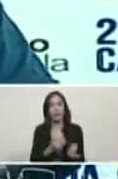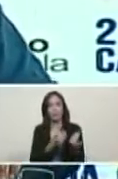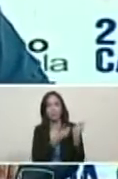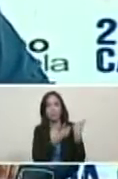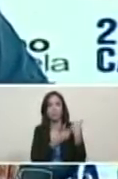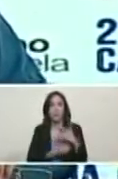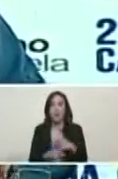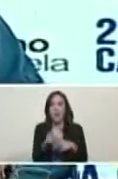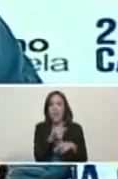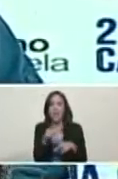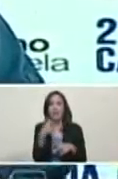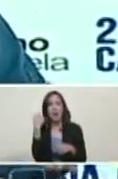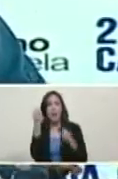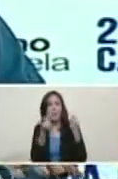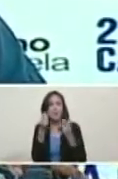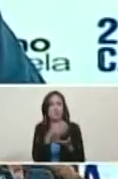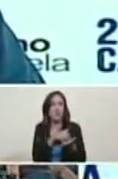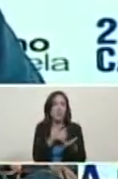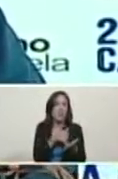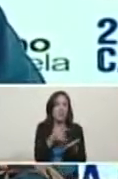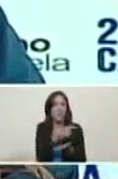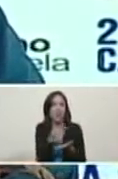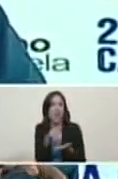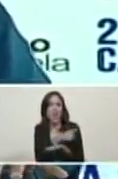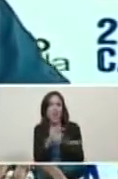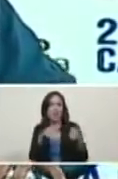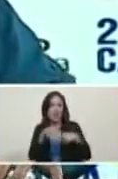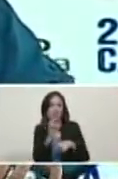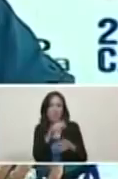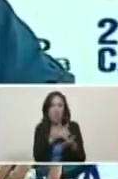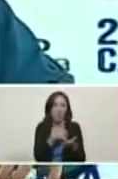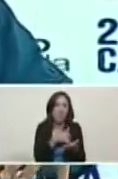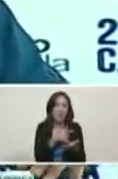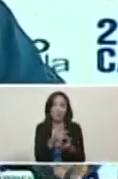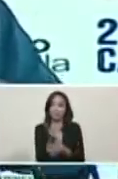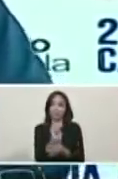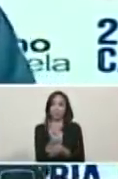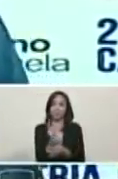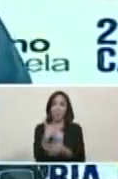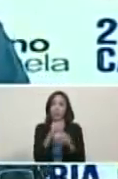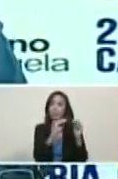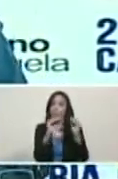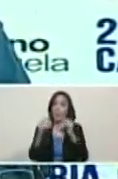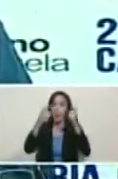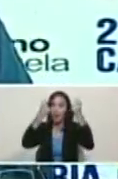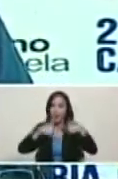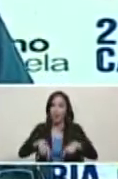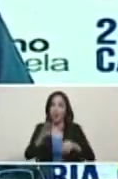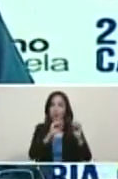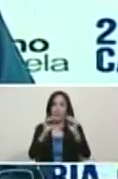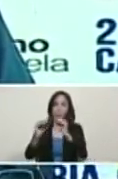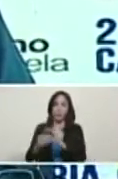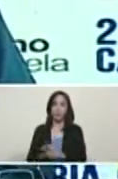Ellos subestiman la fuerza del pueblo. Y yo le hago un llamado al pueblo venezolano: